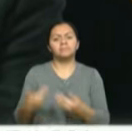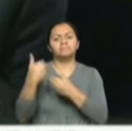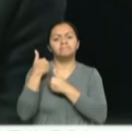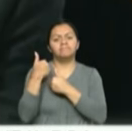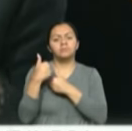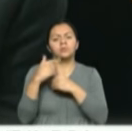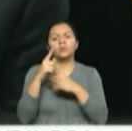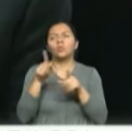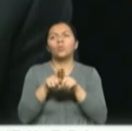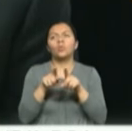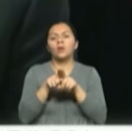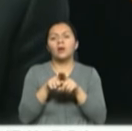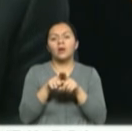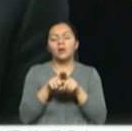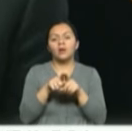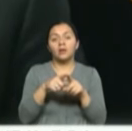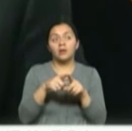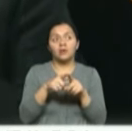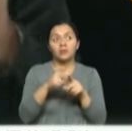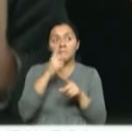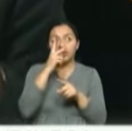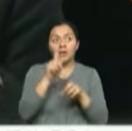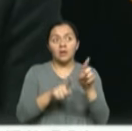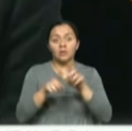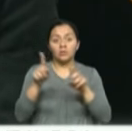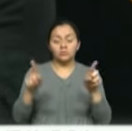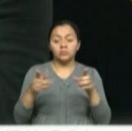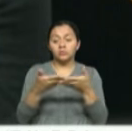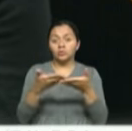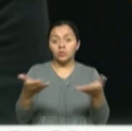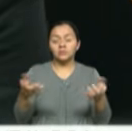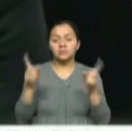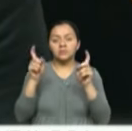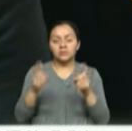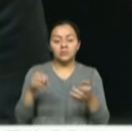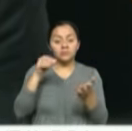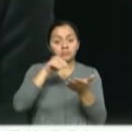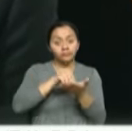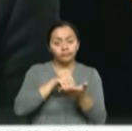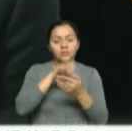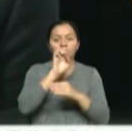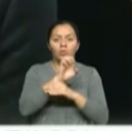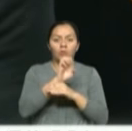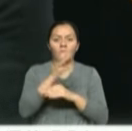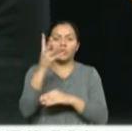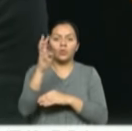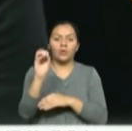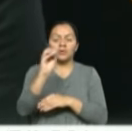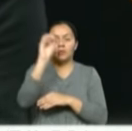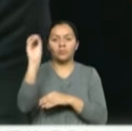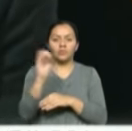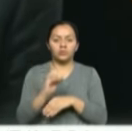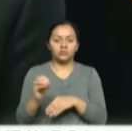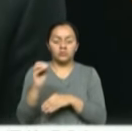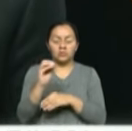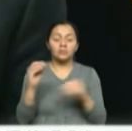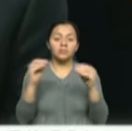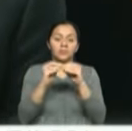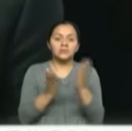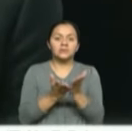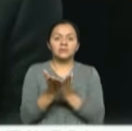una regla imaginaria que no tenía sentido, que todos los bienes tenían que tener un componente ecuatoriano del 40% y todos los servicios